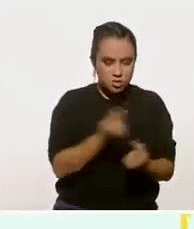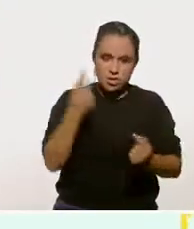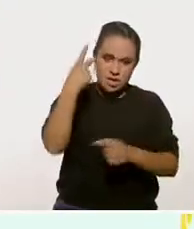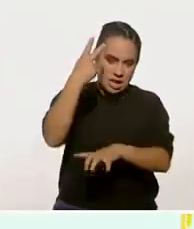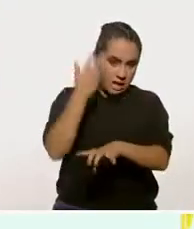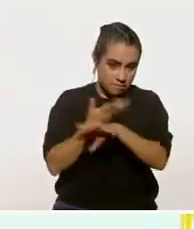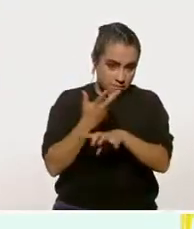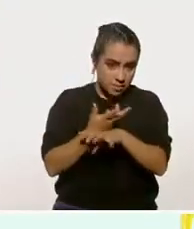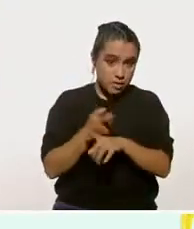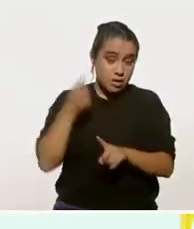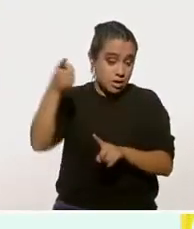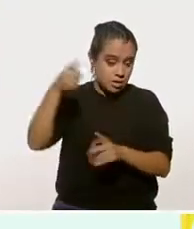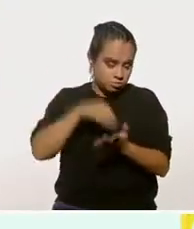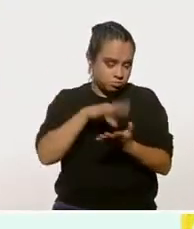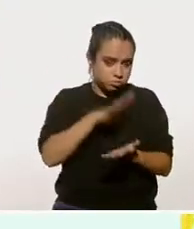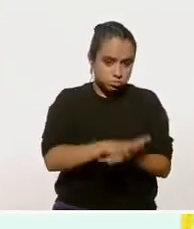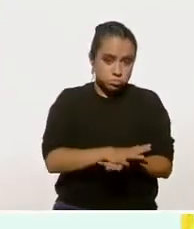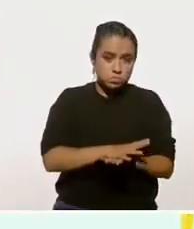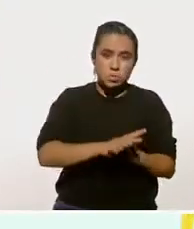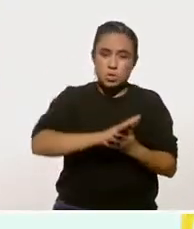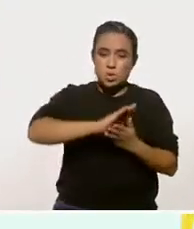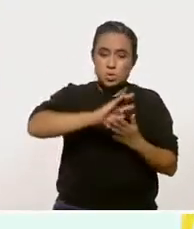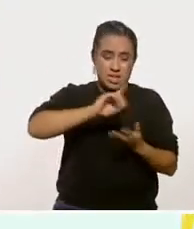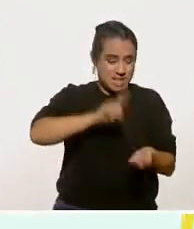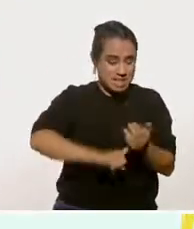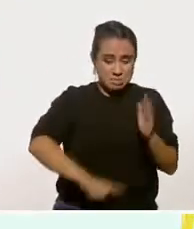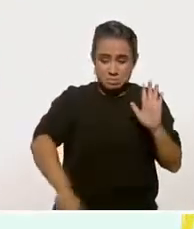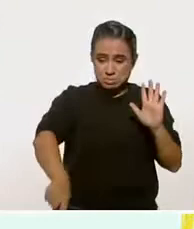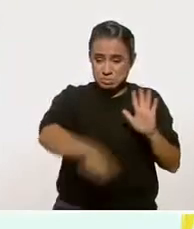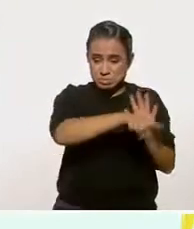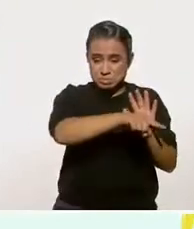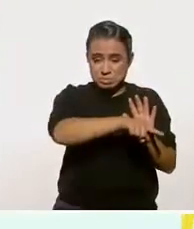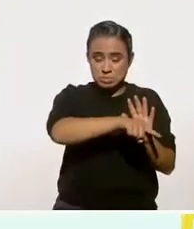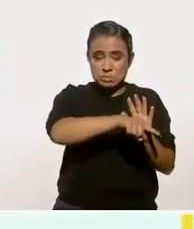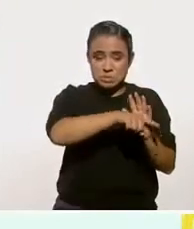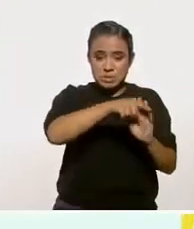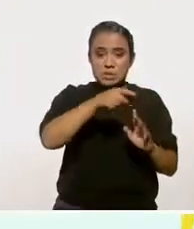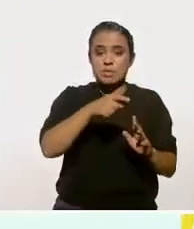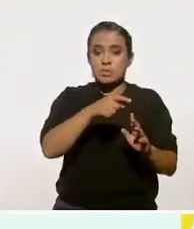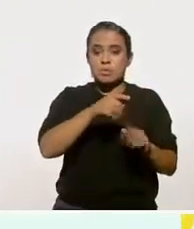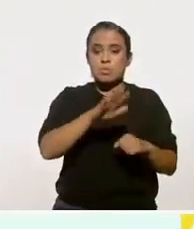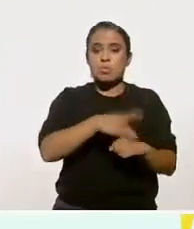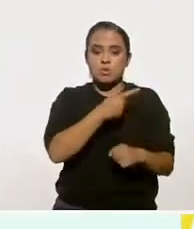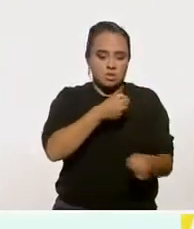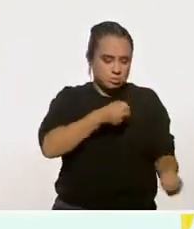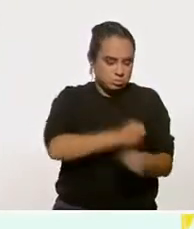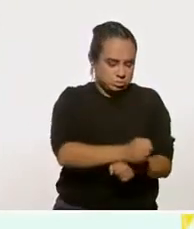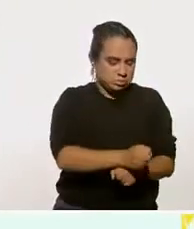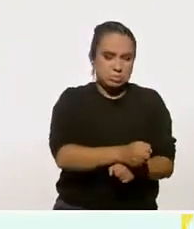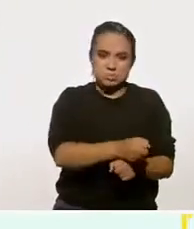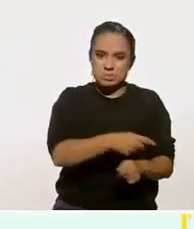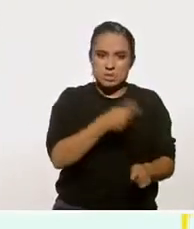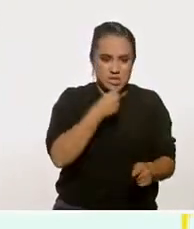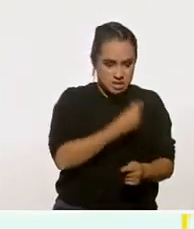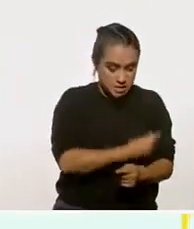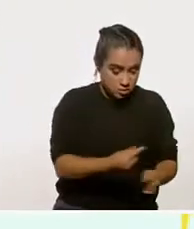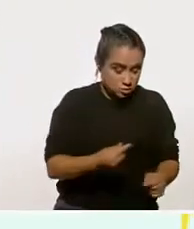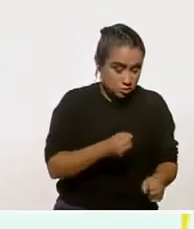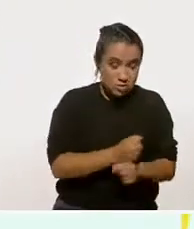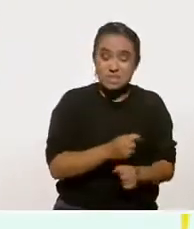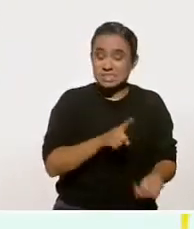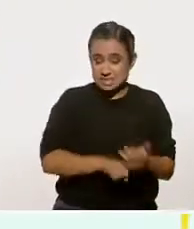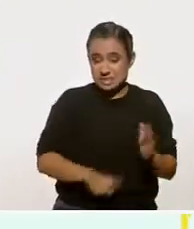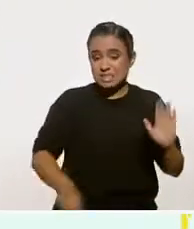Americana, planteó todos los efectos negativos que tiene la violencia física en la vida de niños y